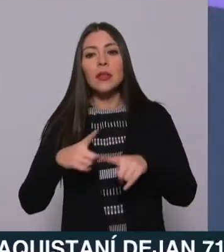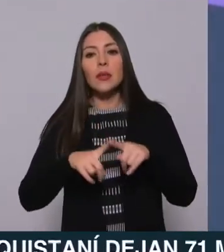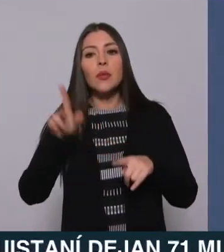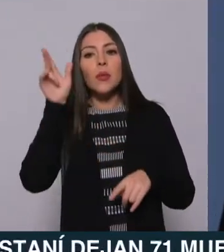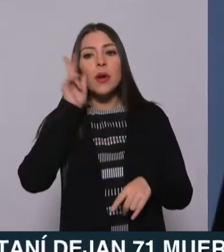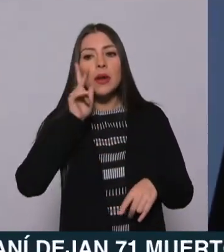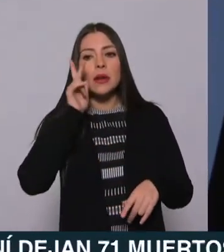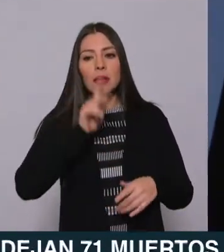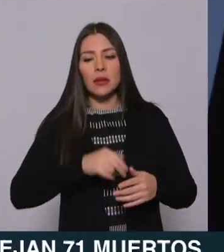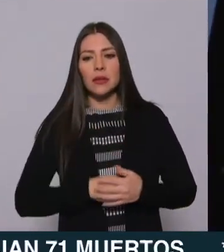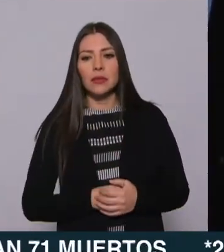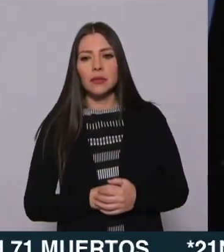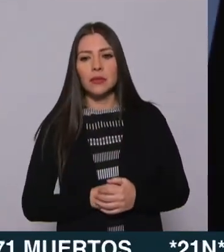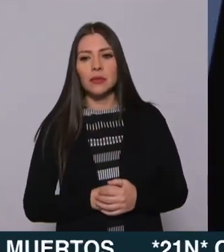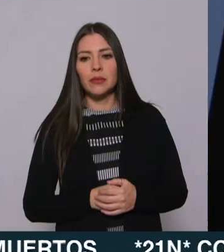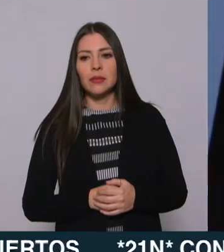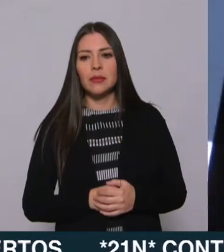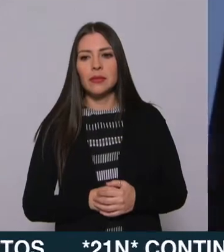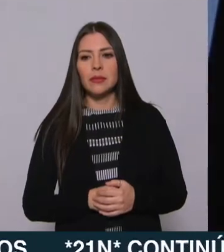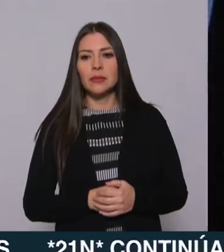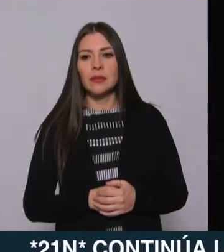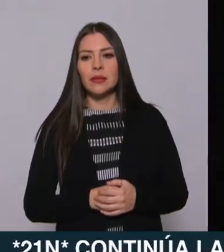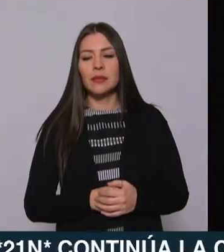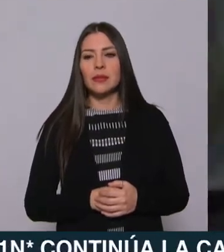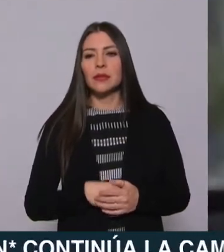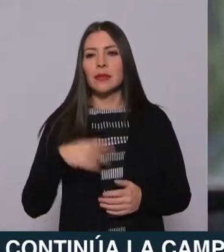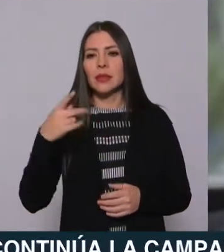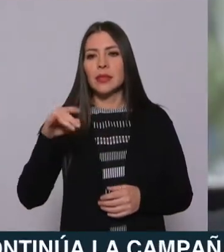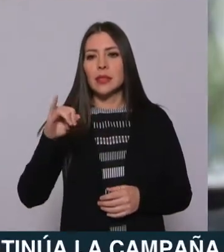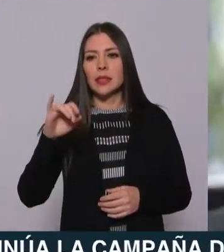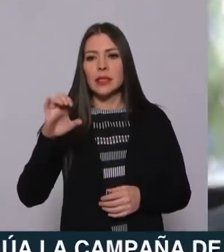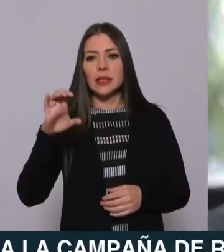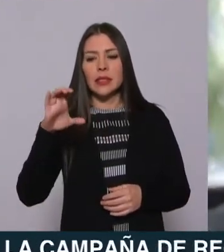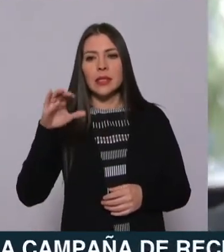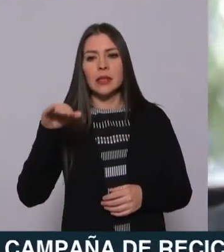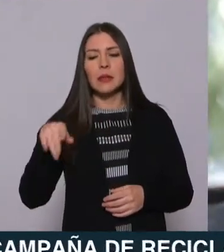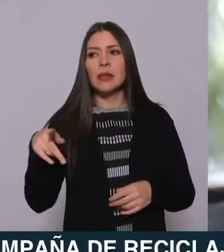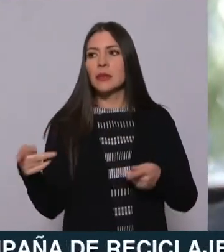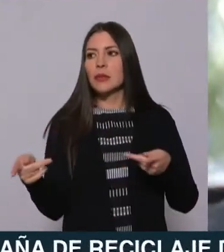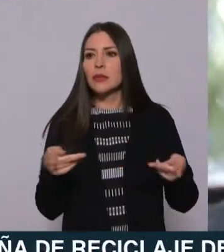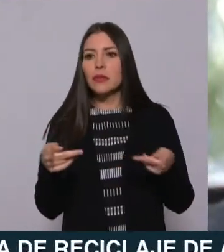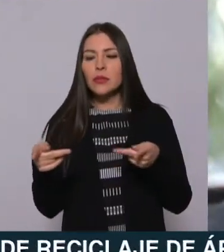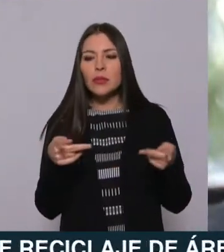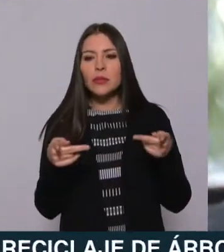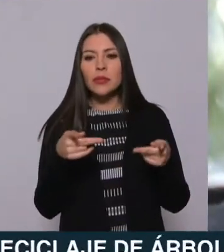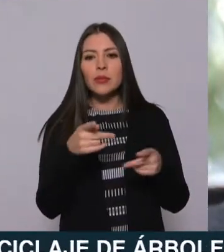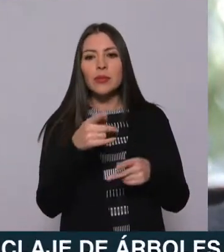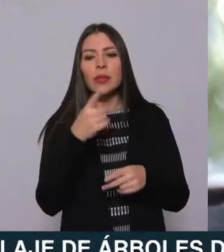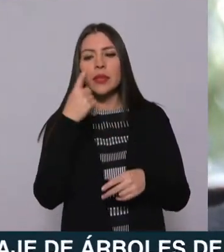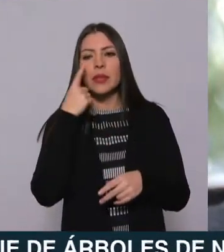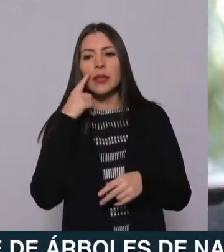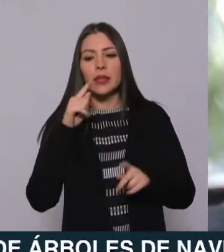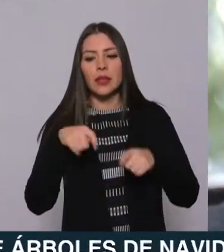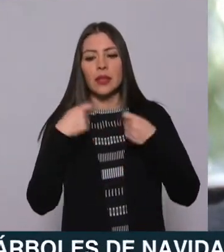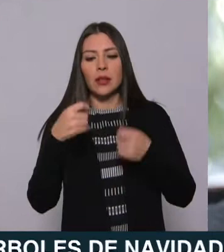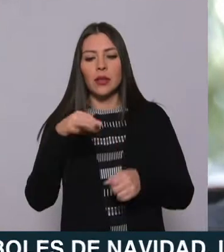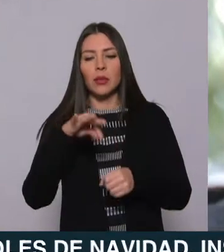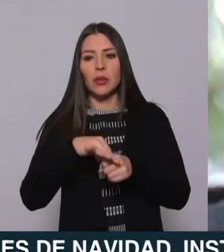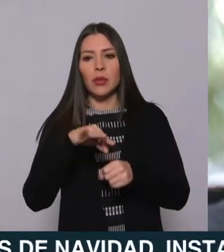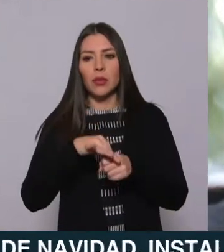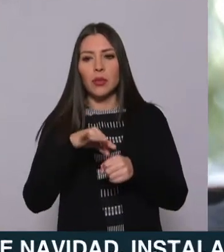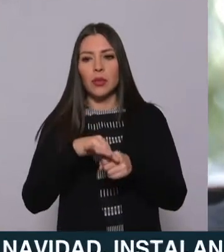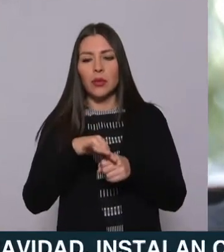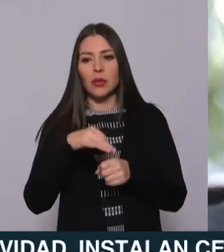marzo de 2020. El Instituto Electoral de la Ciudad de México instalará en ambas alcaldías 247 casillas, en las cuales ya